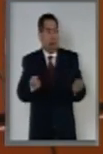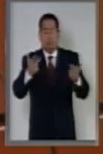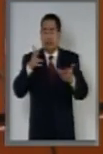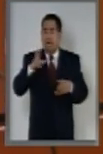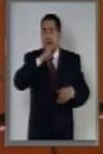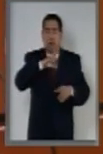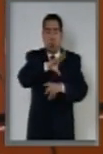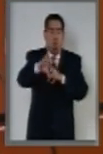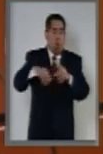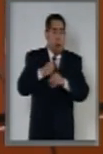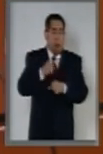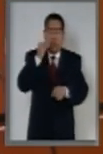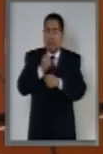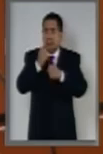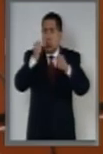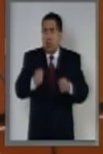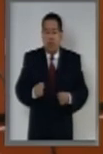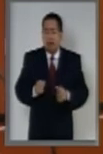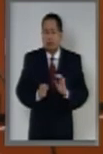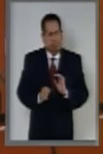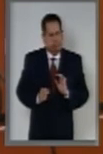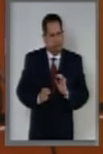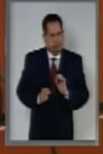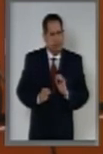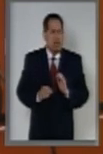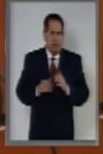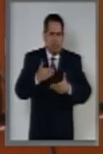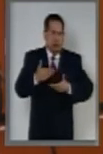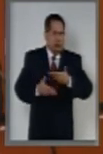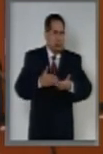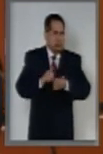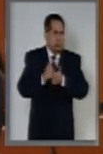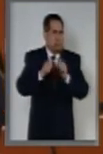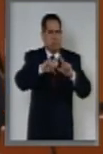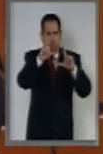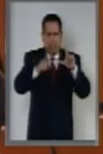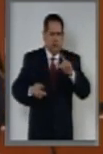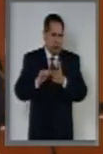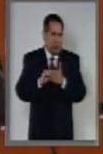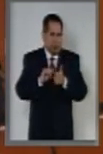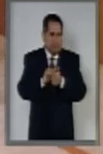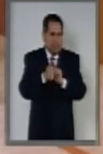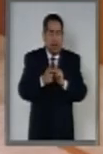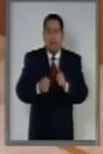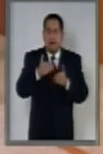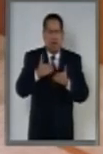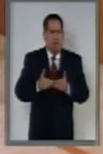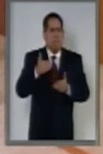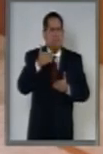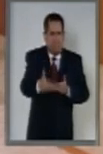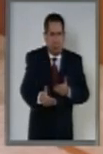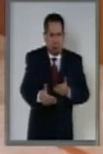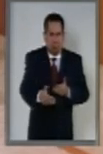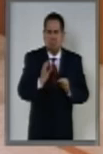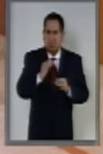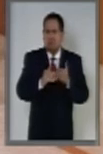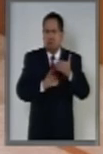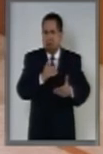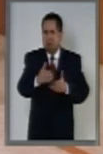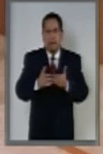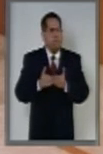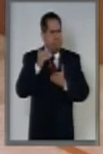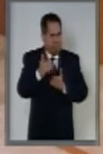la mañana los problemas de violencia y de inseguridad en el país, pero es el primer paso que hay que dar, el de